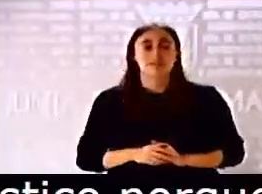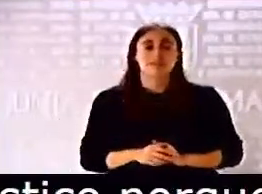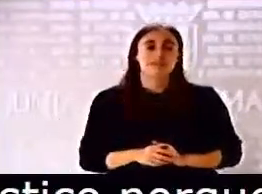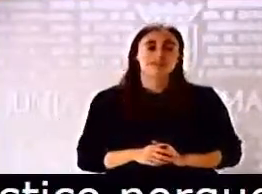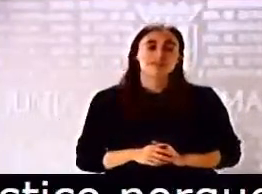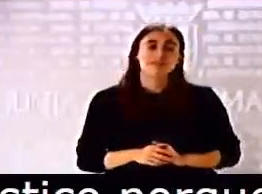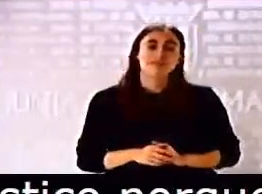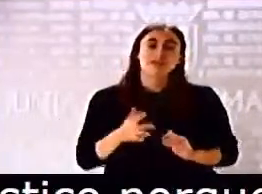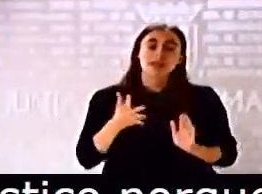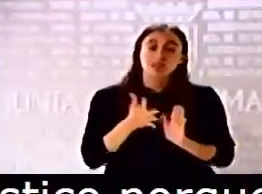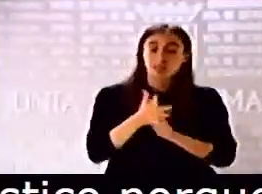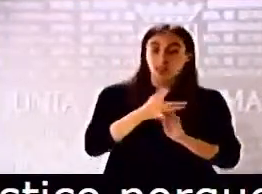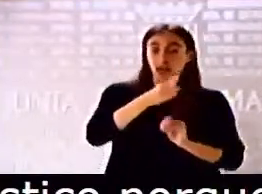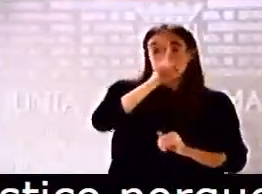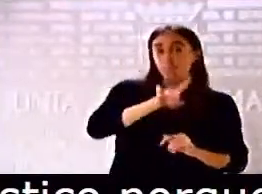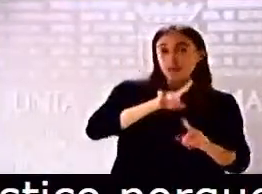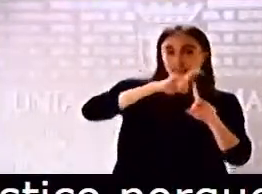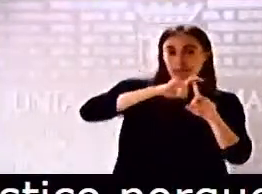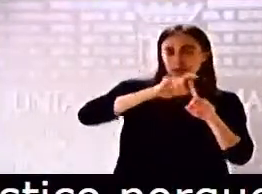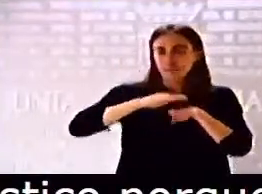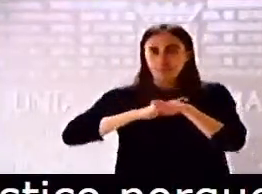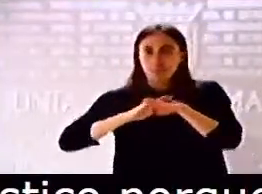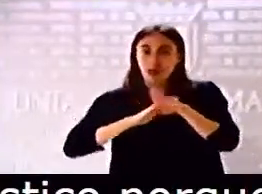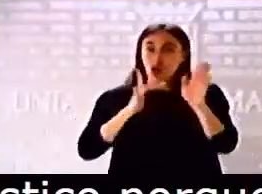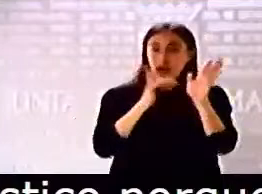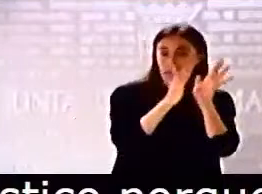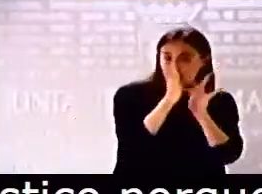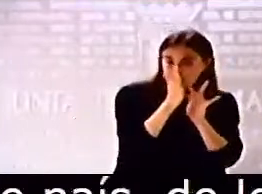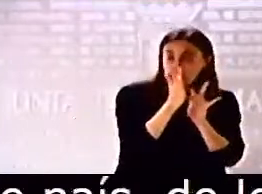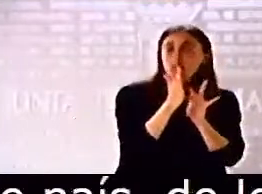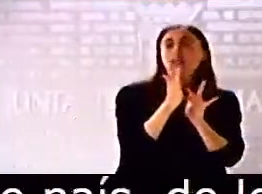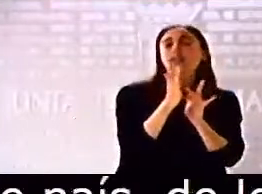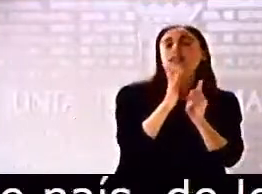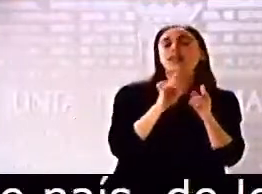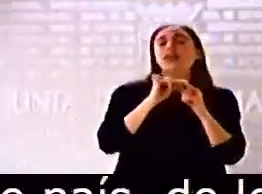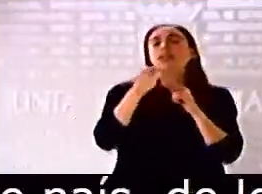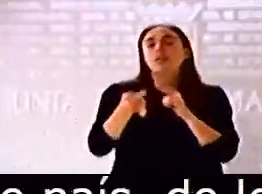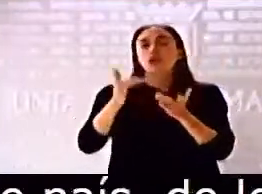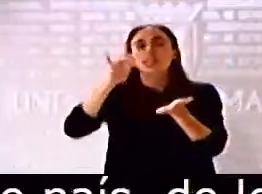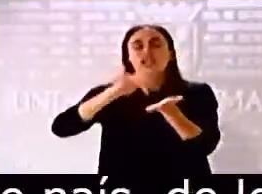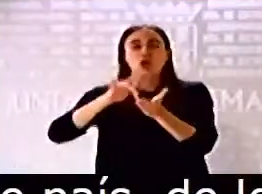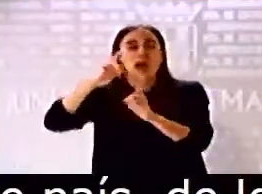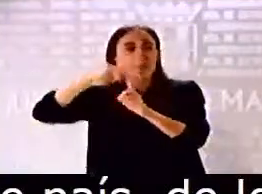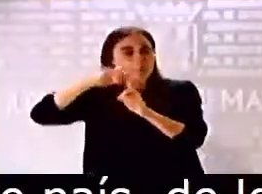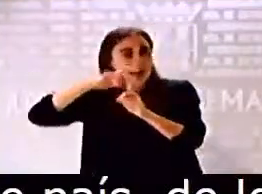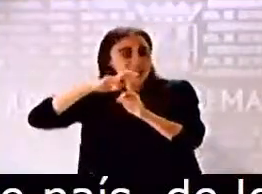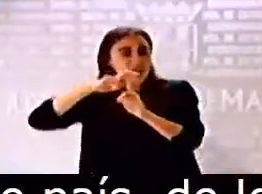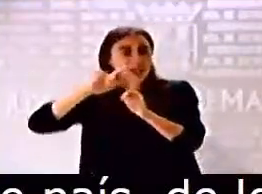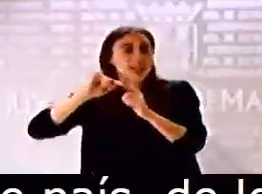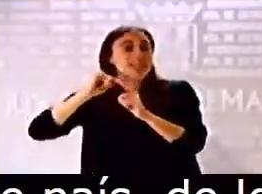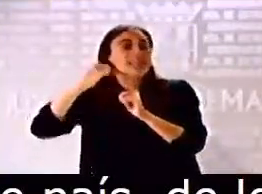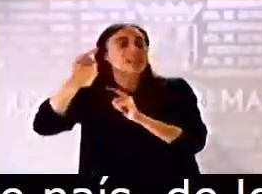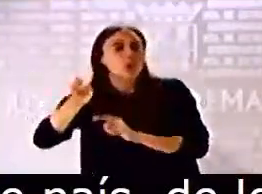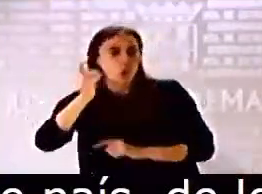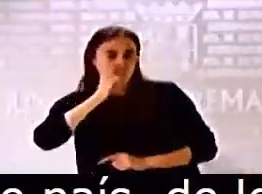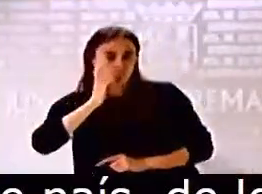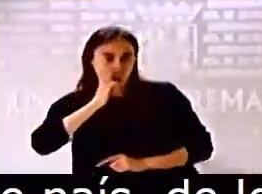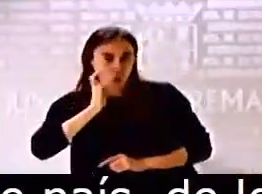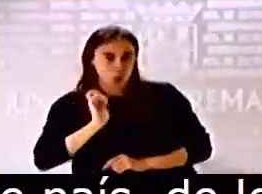ocurriendo en el mes de abril, de lo que va a ocurrir en el mes de mayo y de lo que va a ocurrir en el mes de